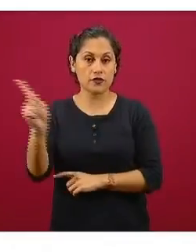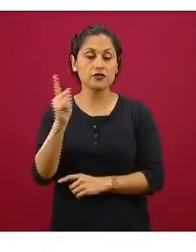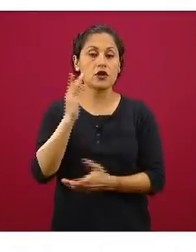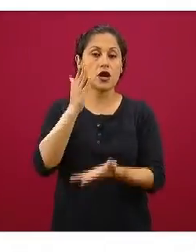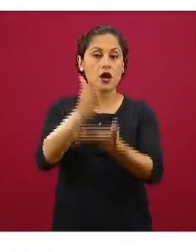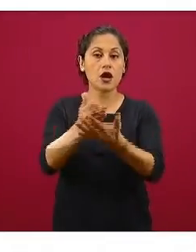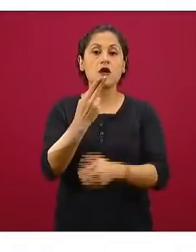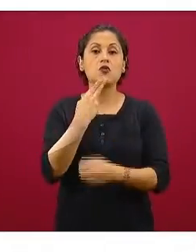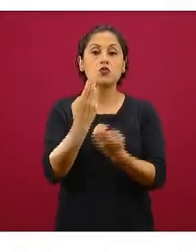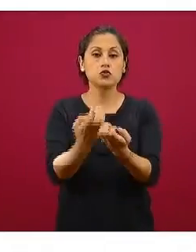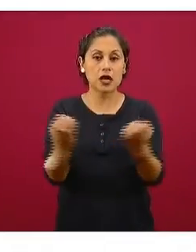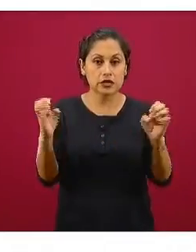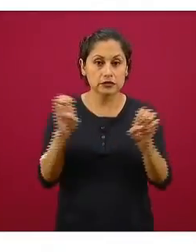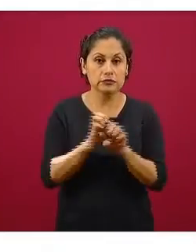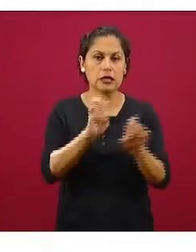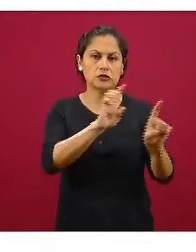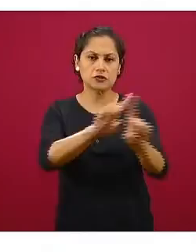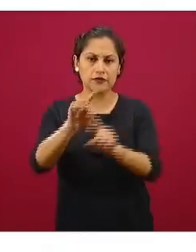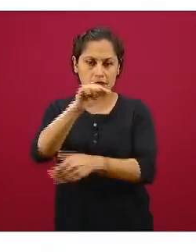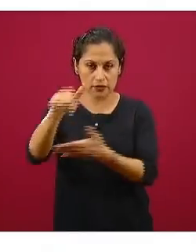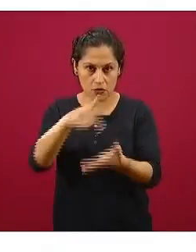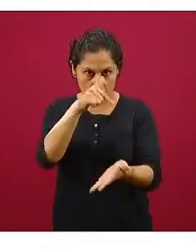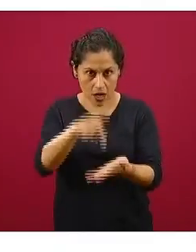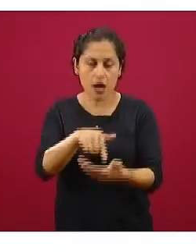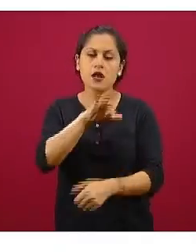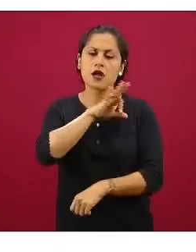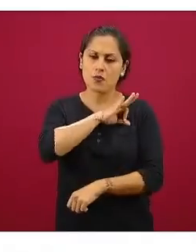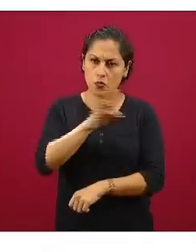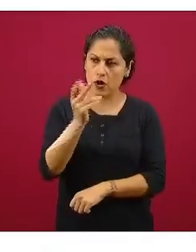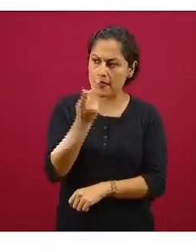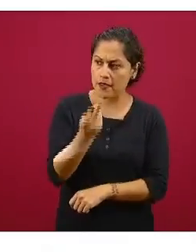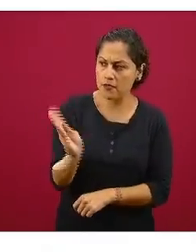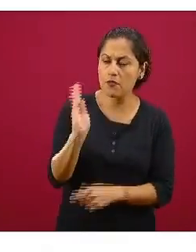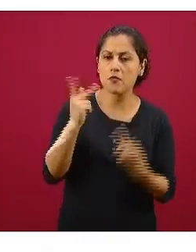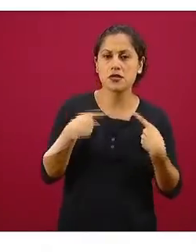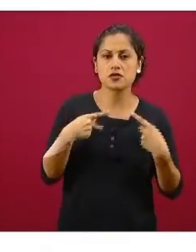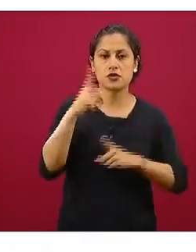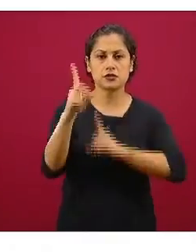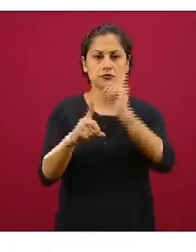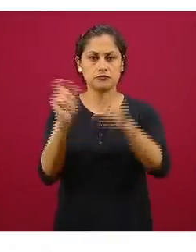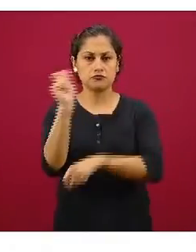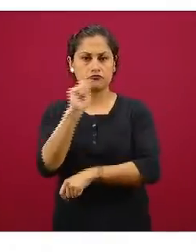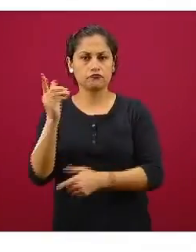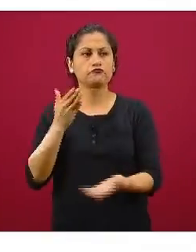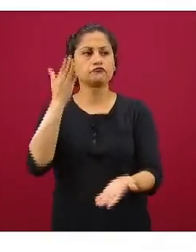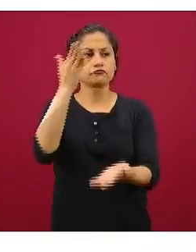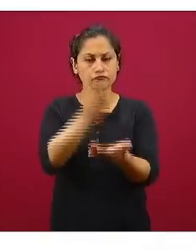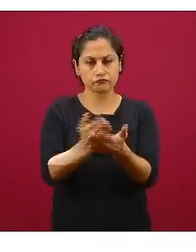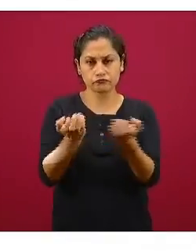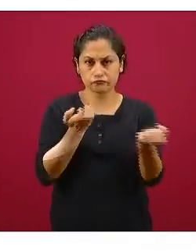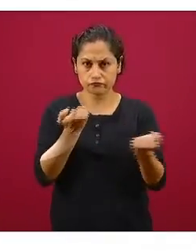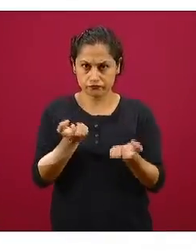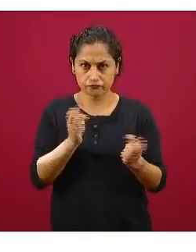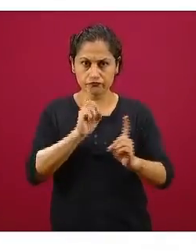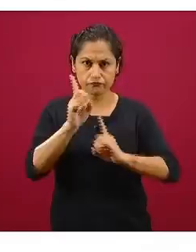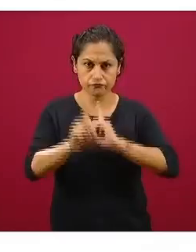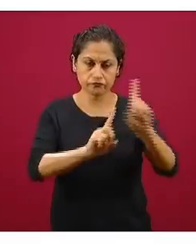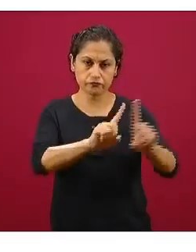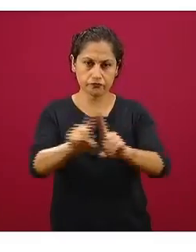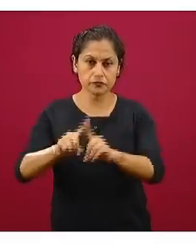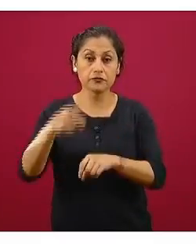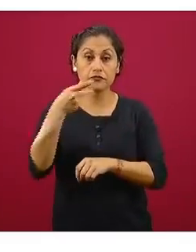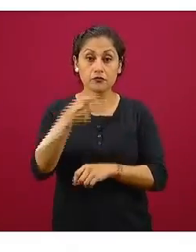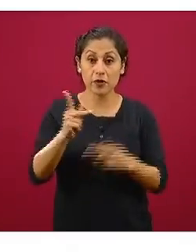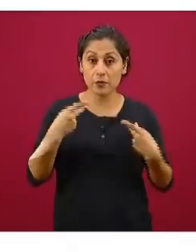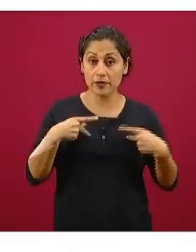estadios para llevarse a cabo, pueden hacerlo pero a puerta cerrada, es decir, sin presencia de público. Esto será posible